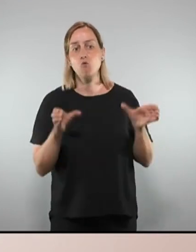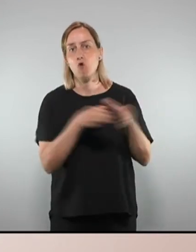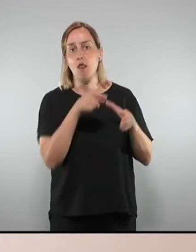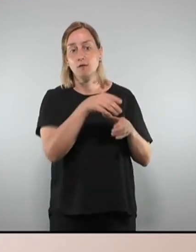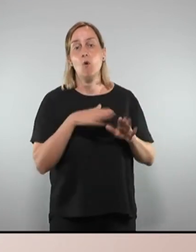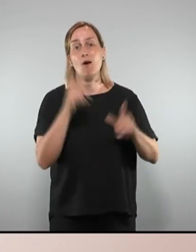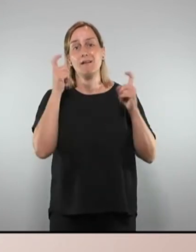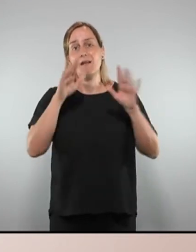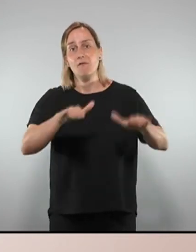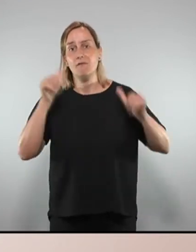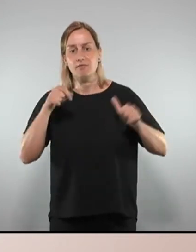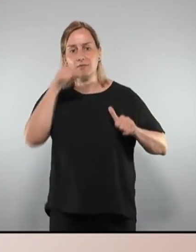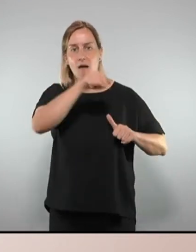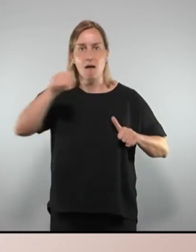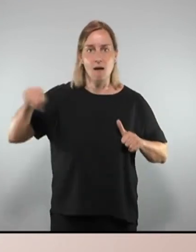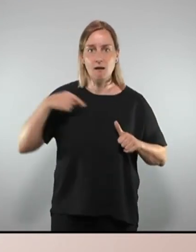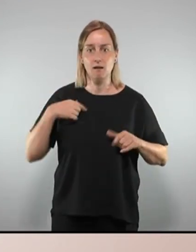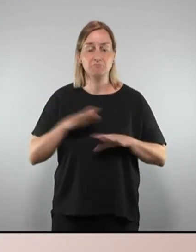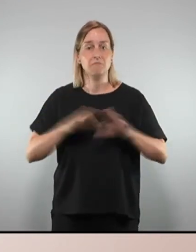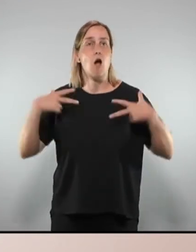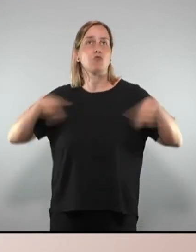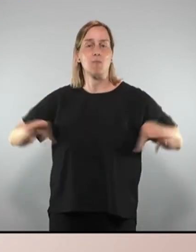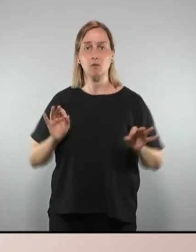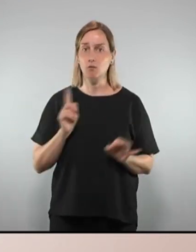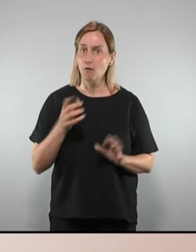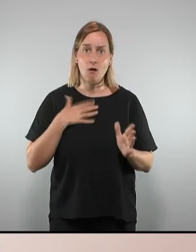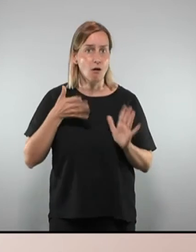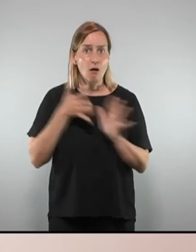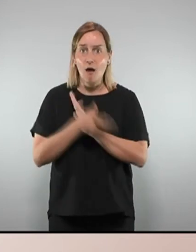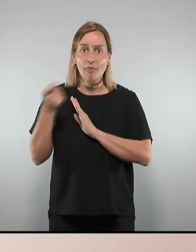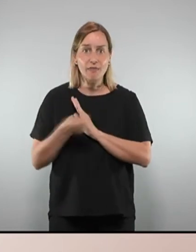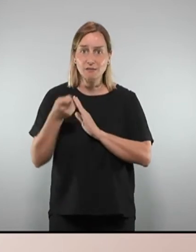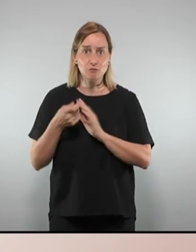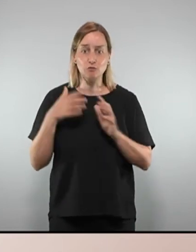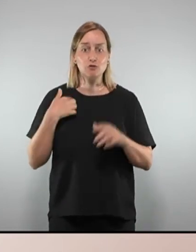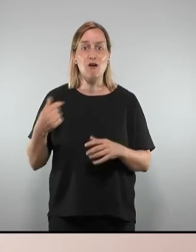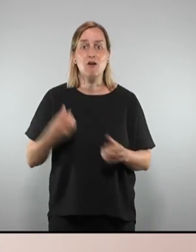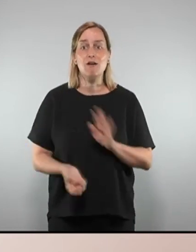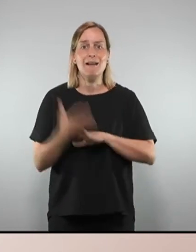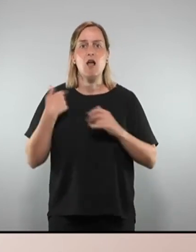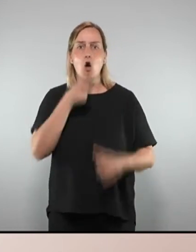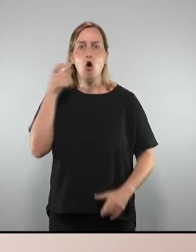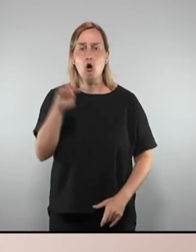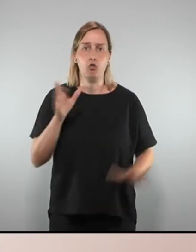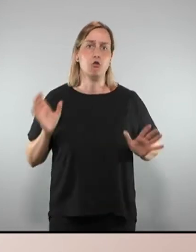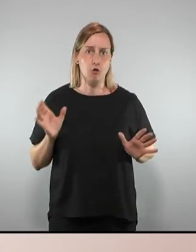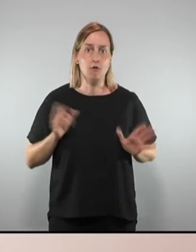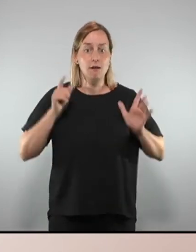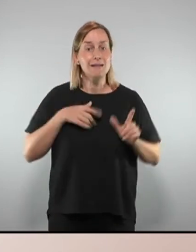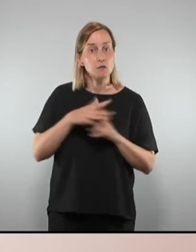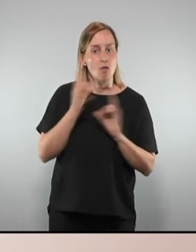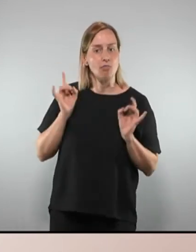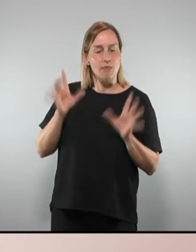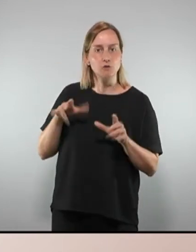señalamiento de los inmigrantes per se es un discurso que genera animadversión que genera odio que genera una situación en la